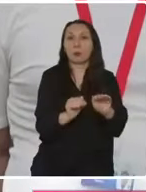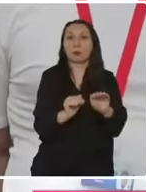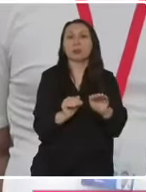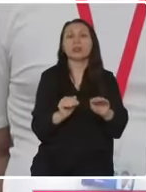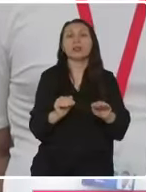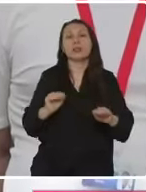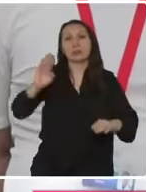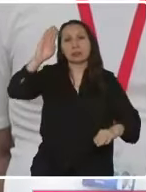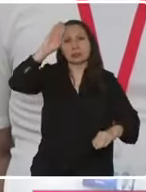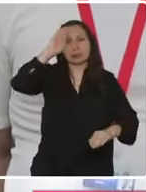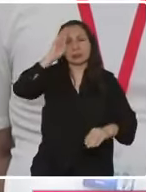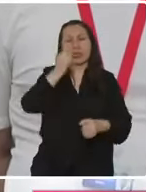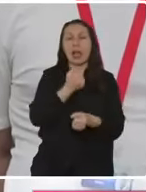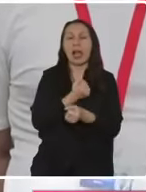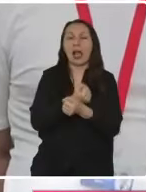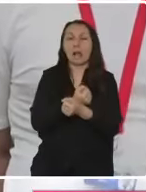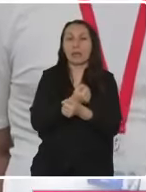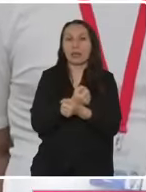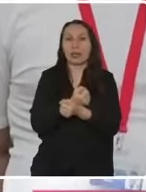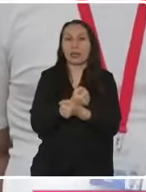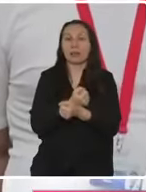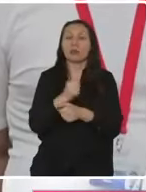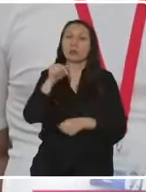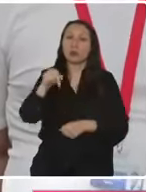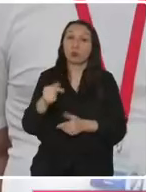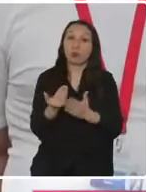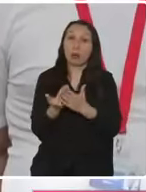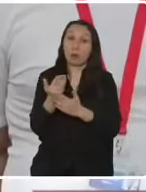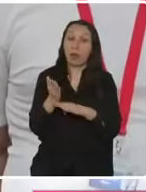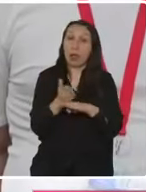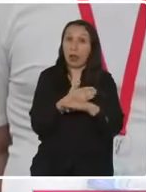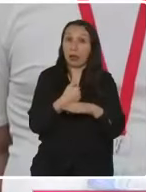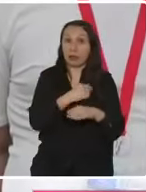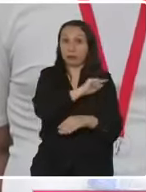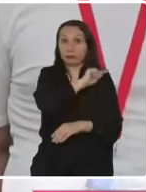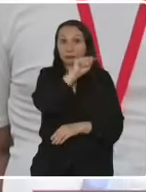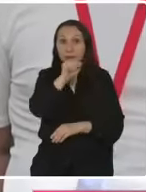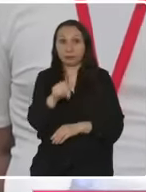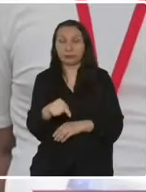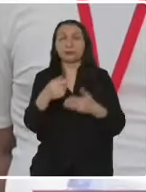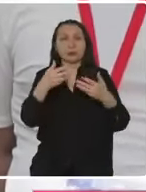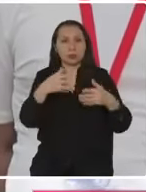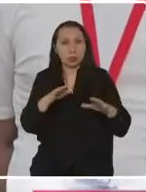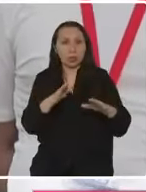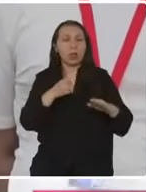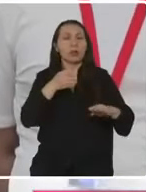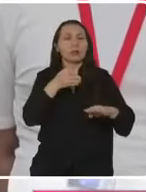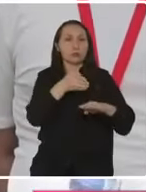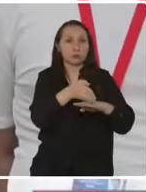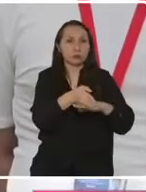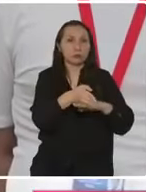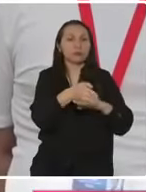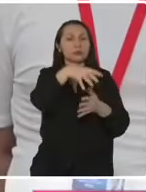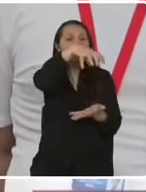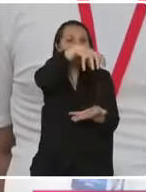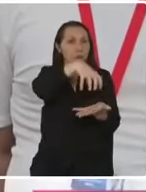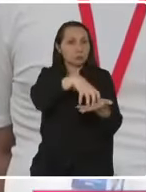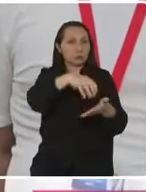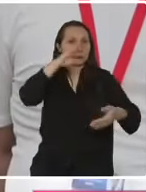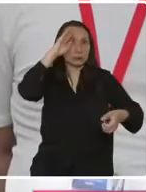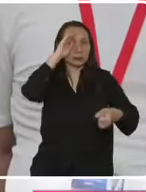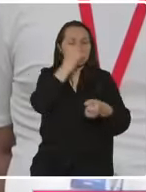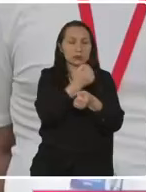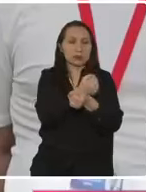de la Policía de Carabineros. Esta mañana, antes de venir acá, estuvimos efectivamente en una instalación